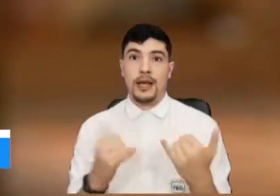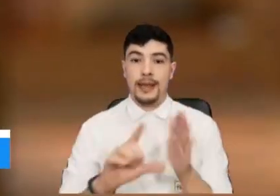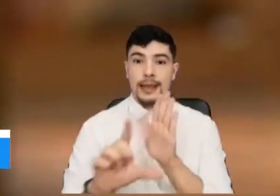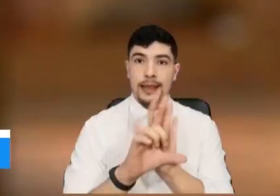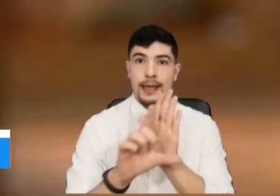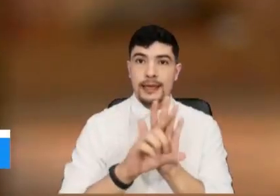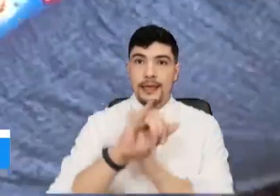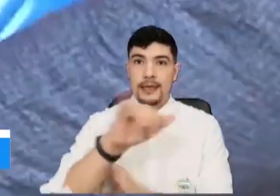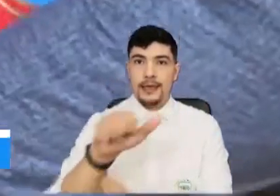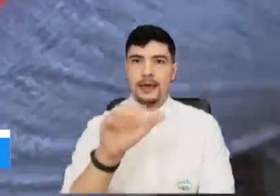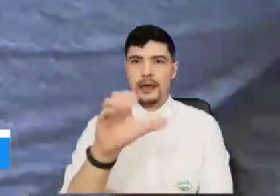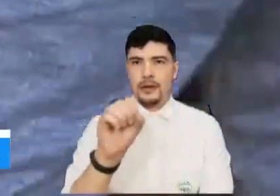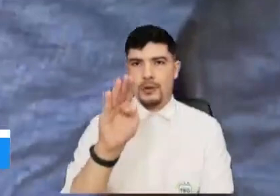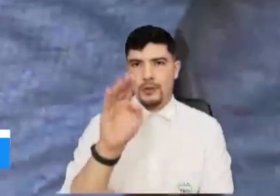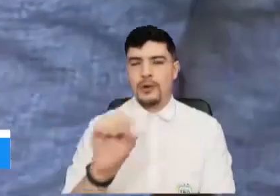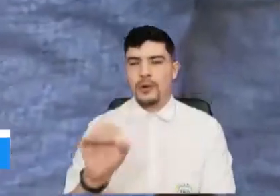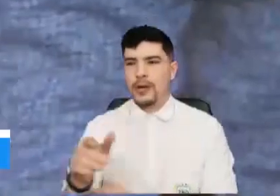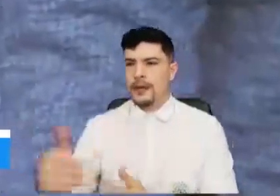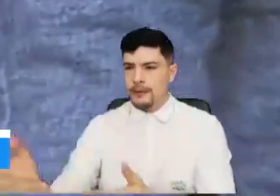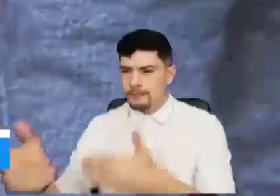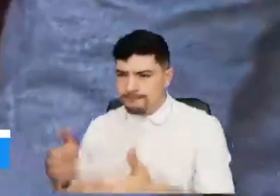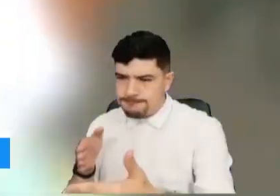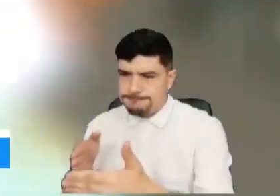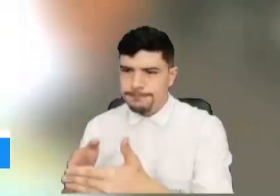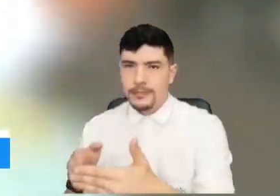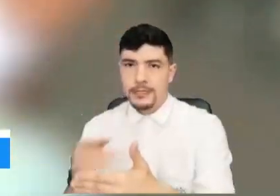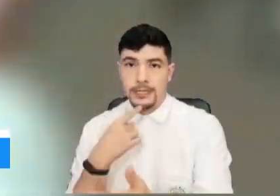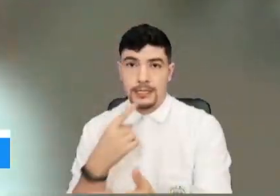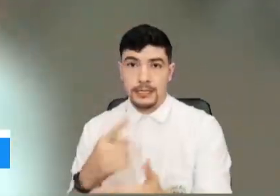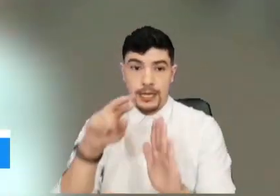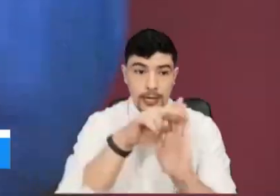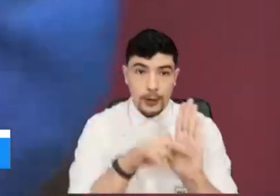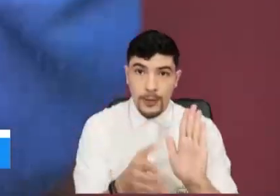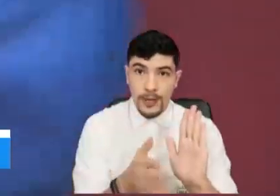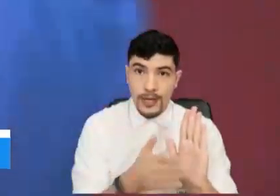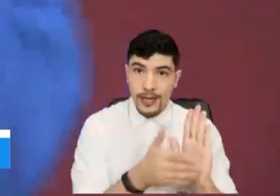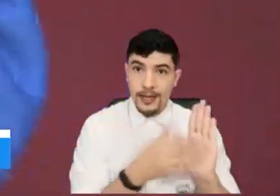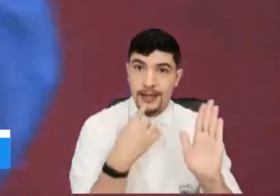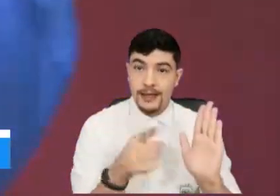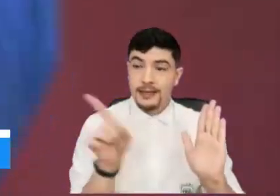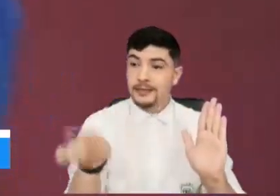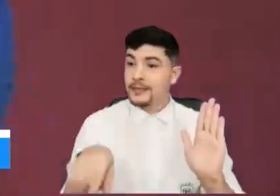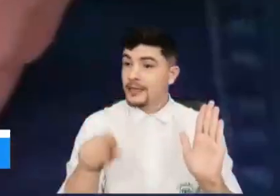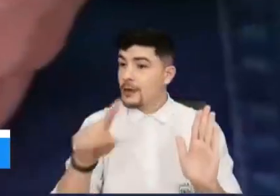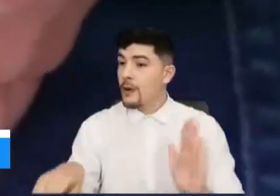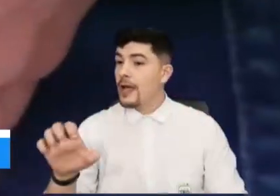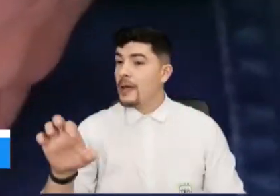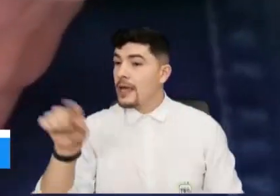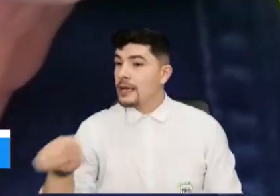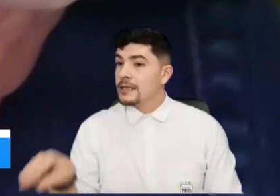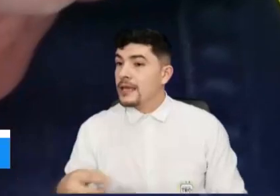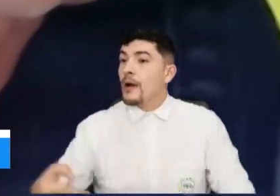ya que la norma establece que las EPS que no cumplan con sus disposiciones recibirán duras sanciones.